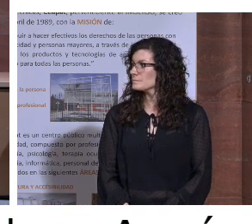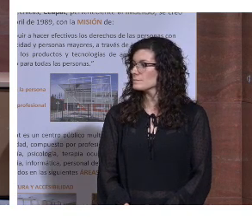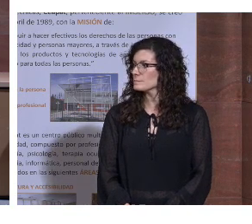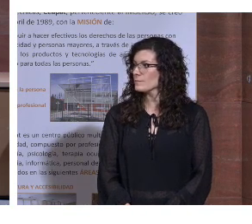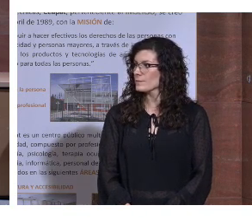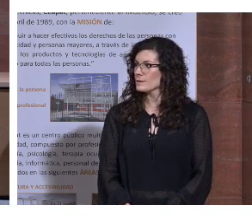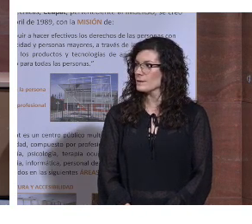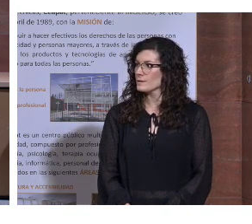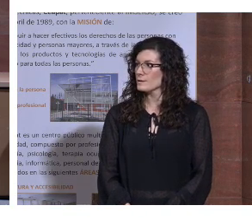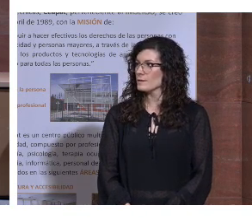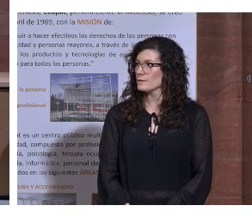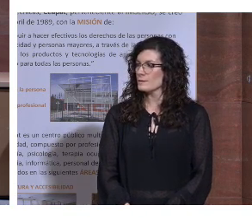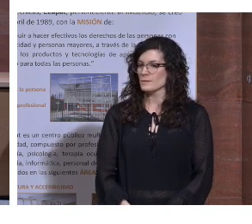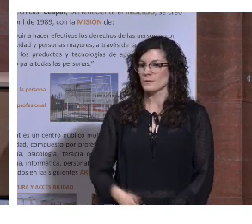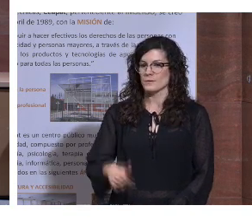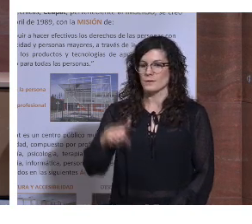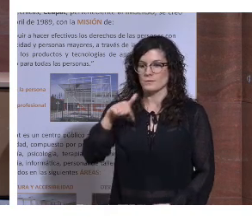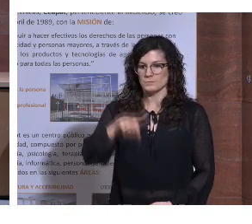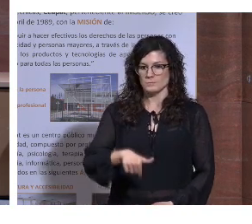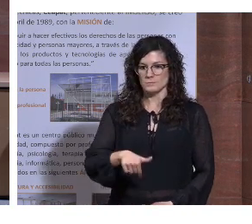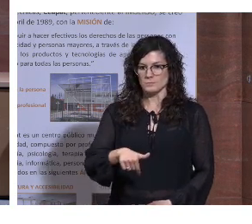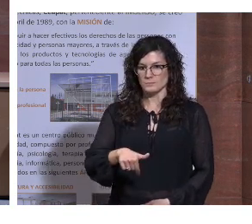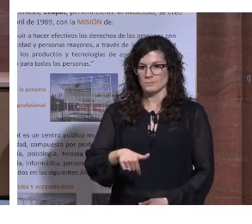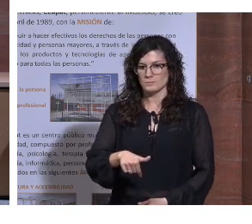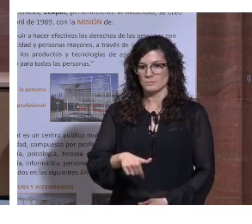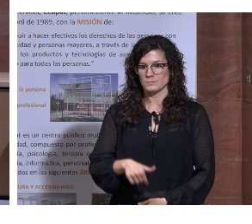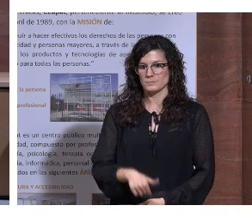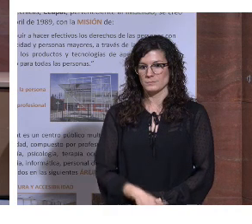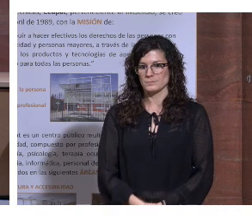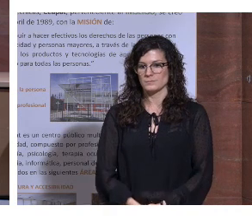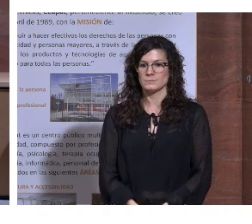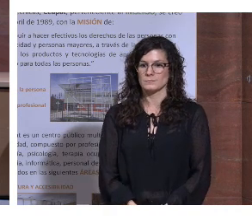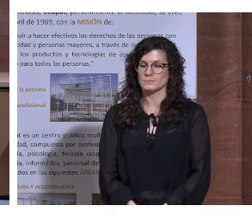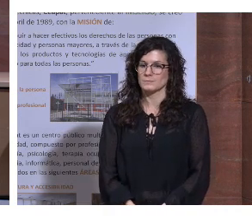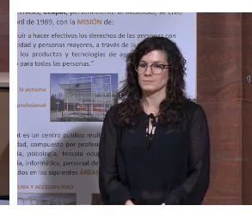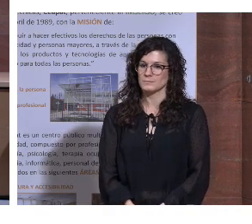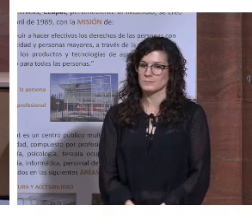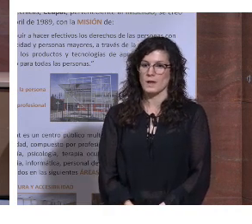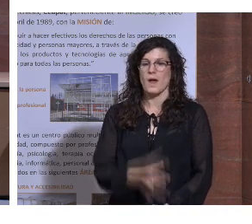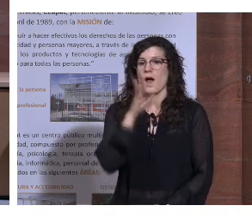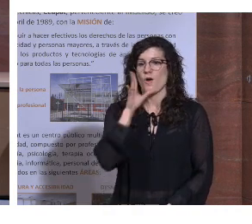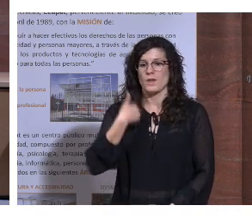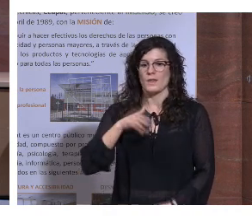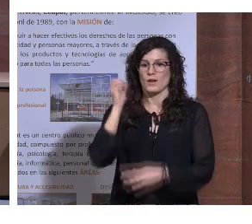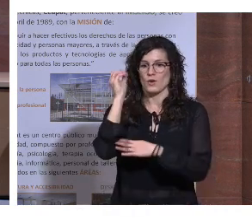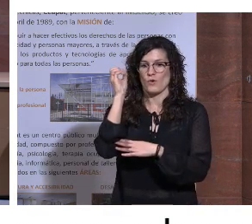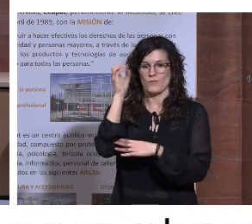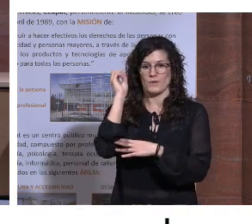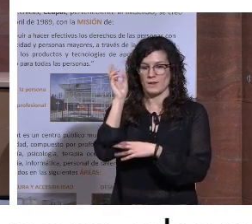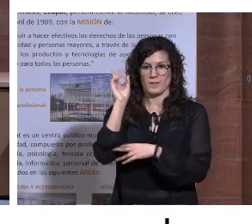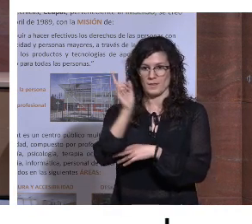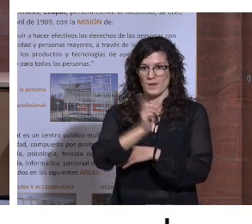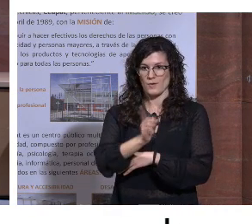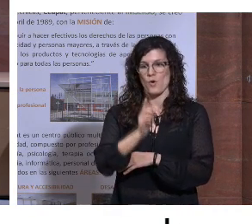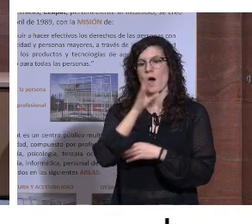Voy a. Esto es la conferencia. Lo que ha habido hasta ahora era la conferencia. Pero ahora ya no hay conferencia. Ahora es romper la